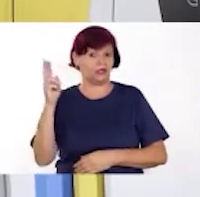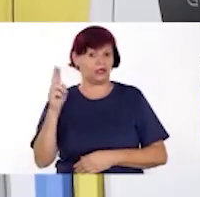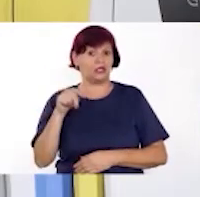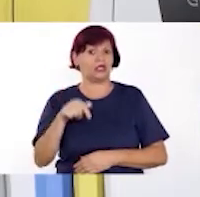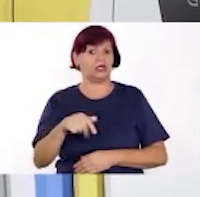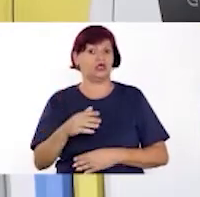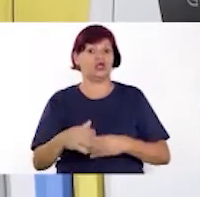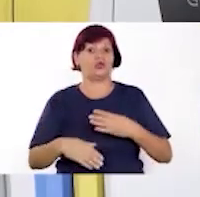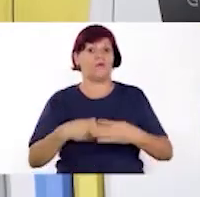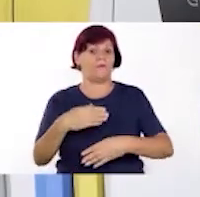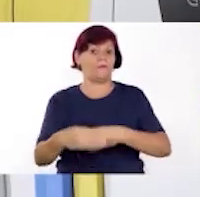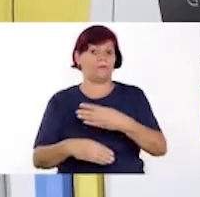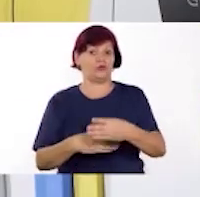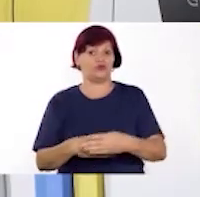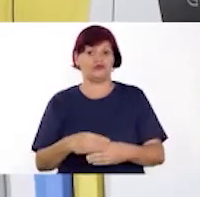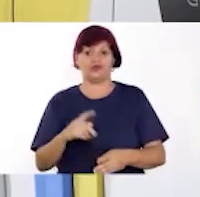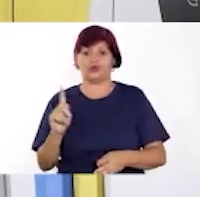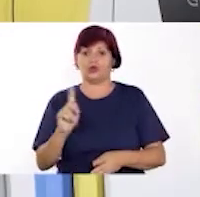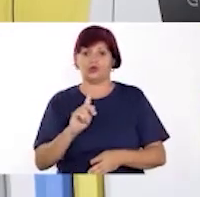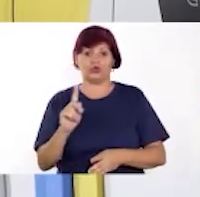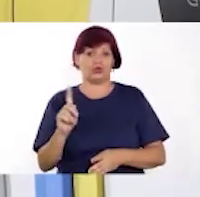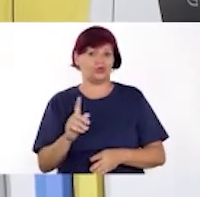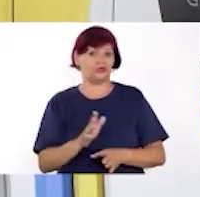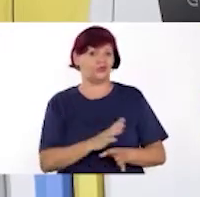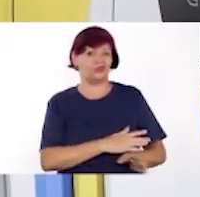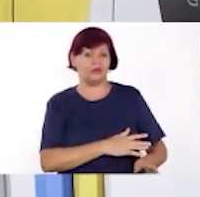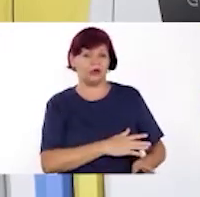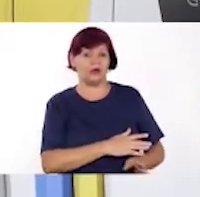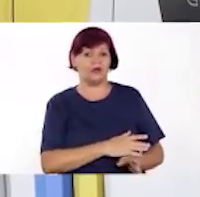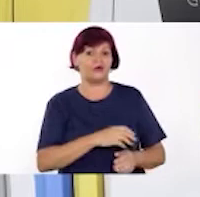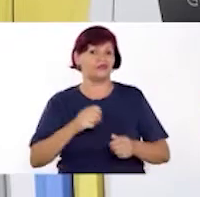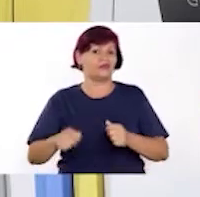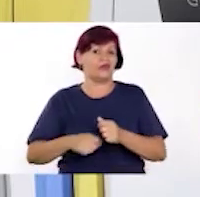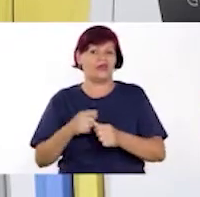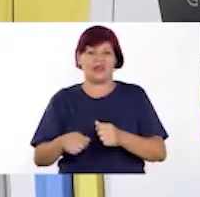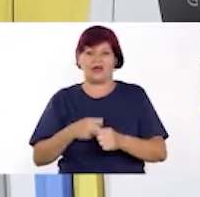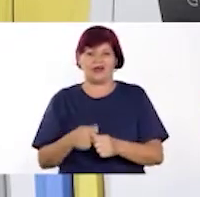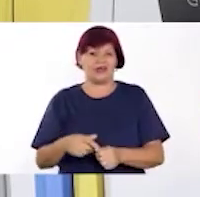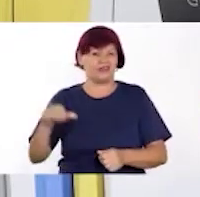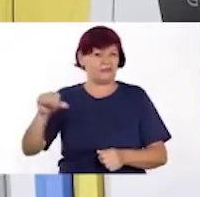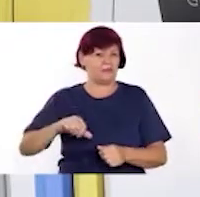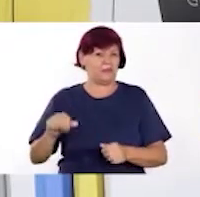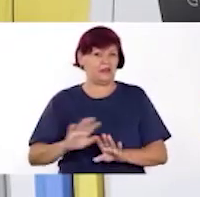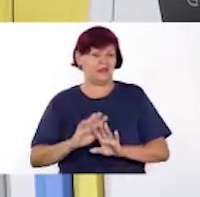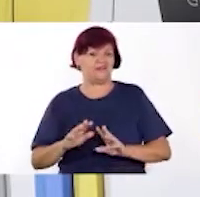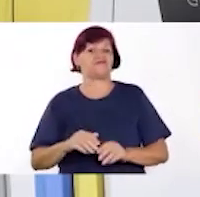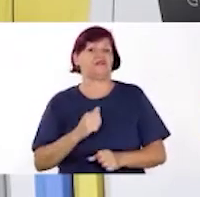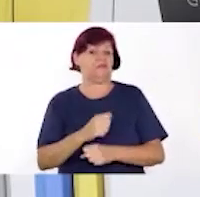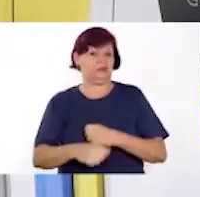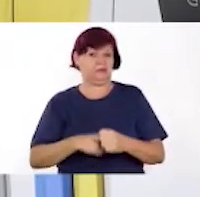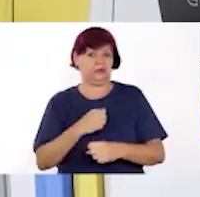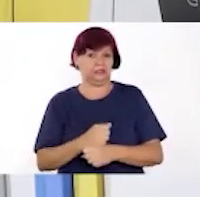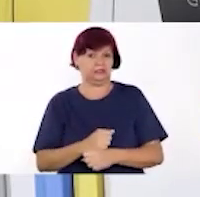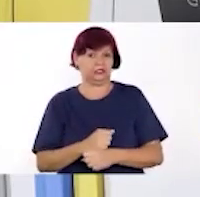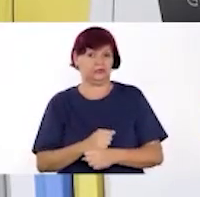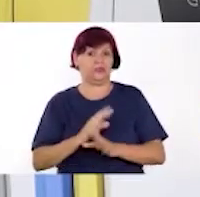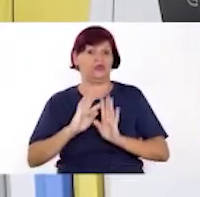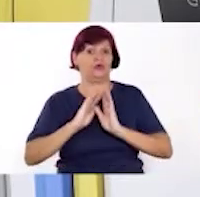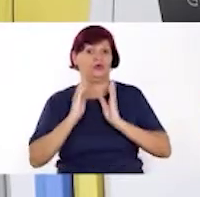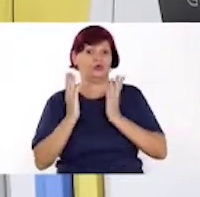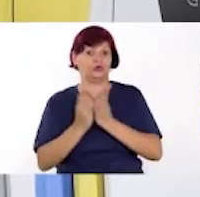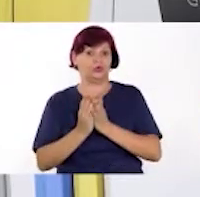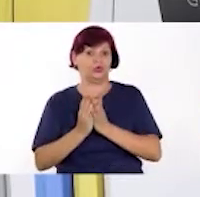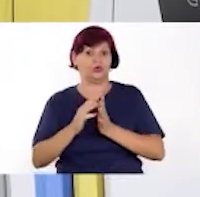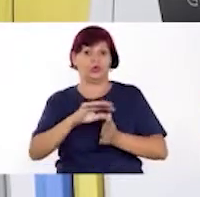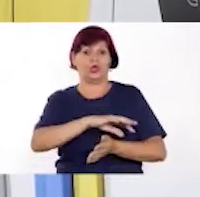Deben recordar que estos procesos no se van a la margen de la Guerra Fría que ya se estaba produciendo.